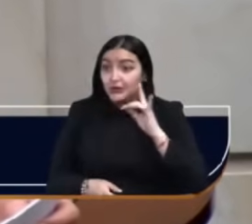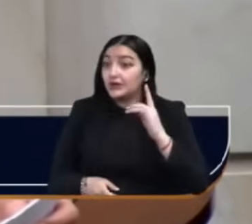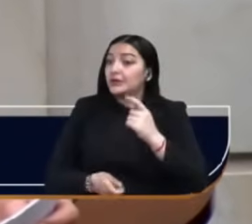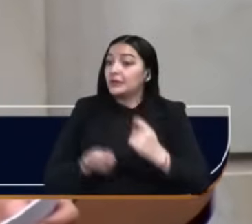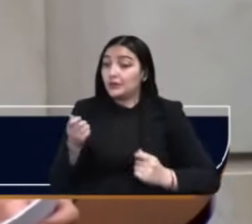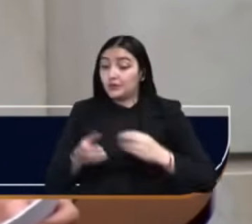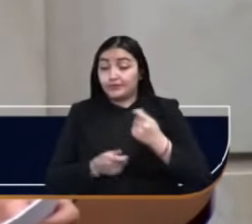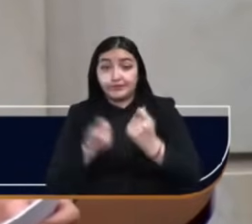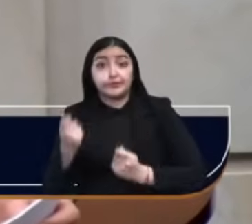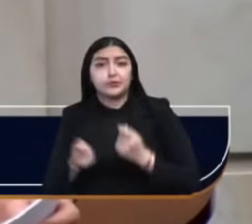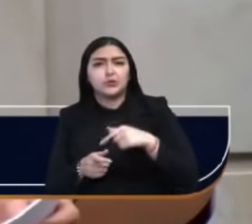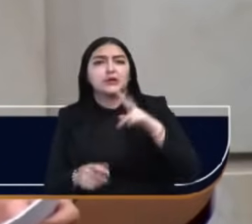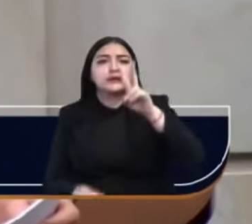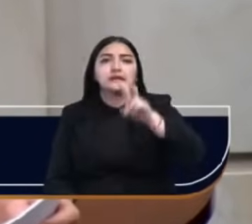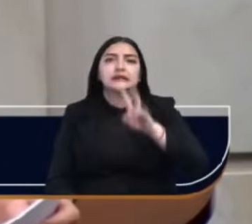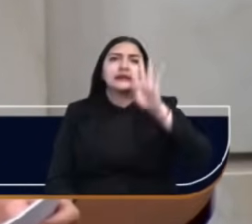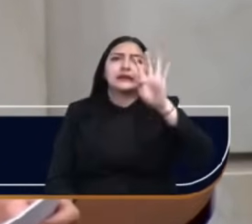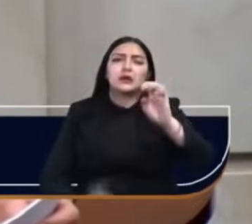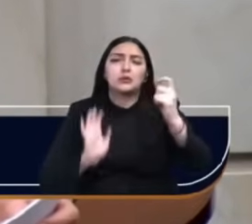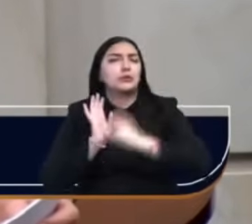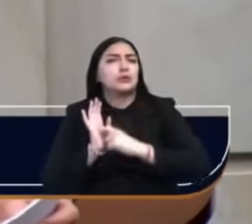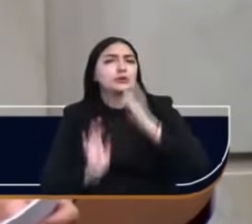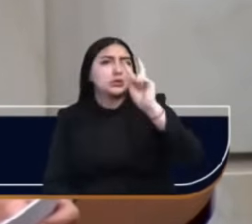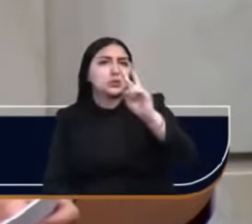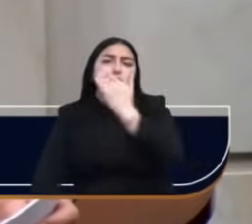El monto inicial de la obra fue por